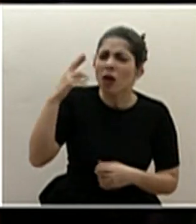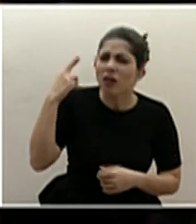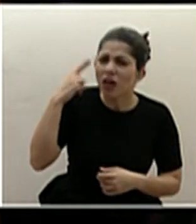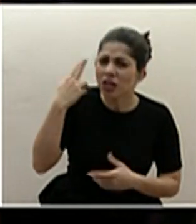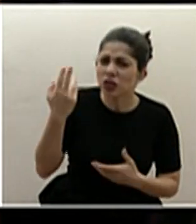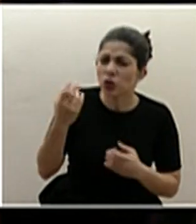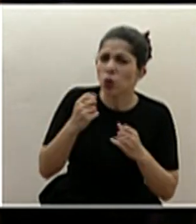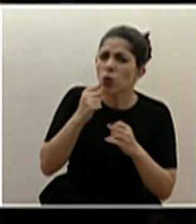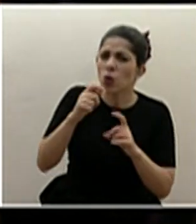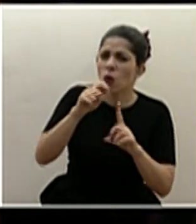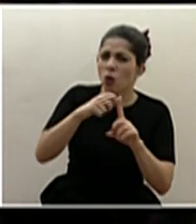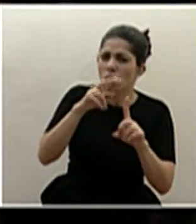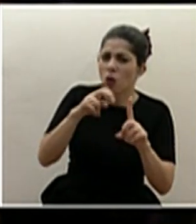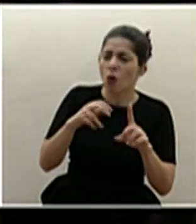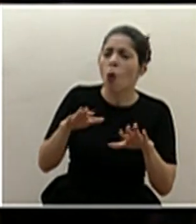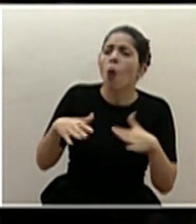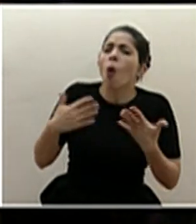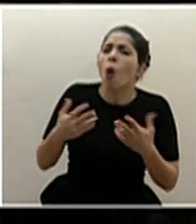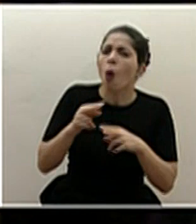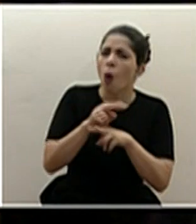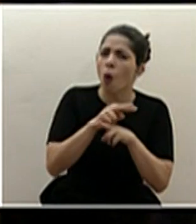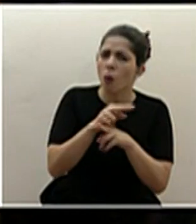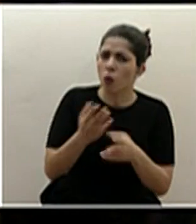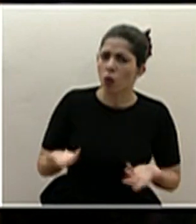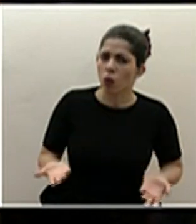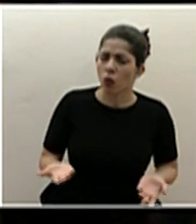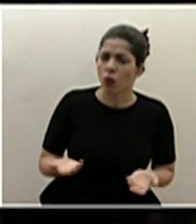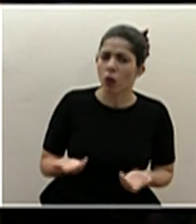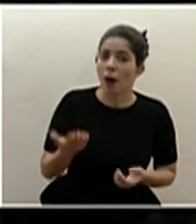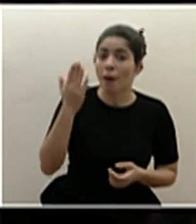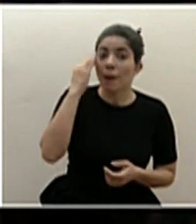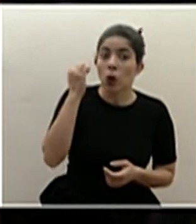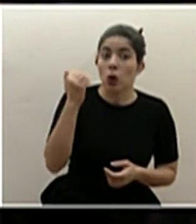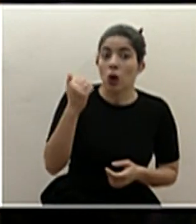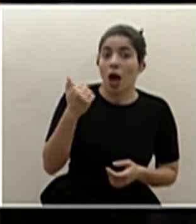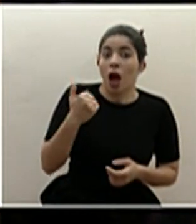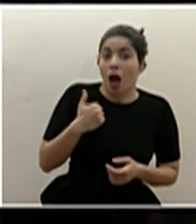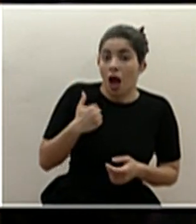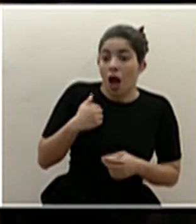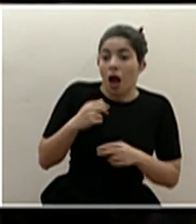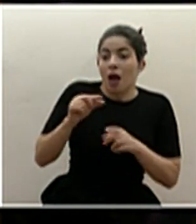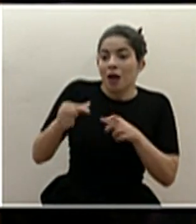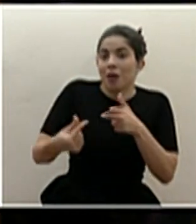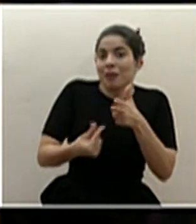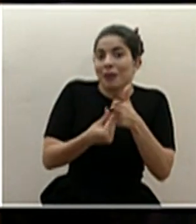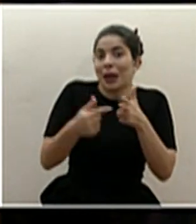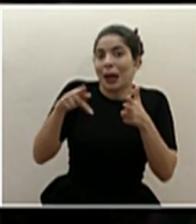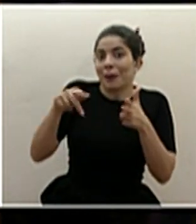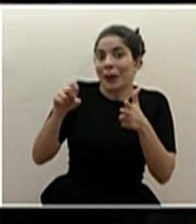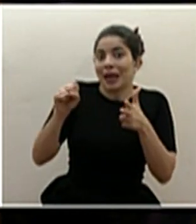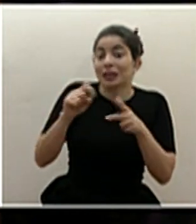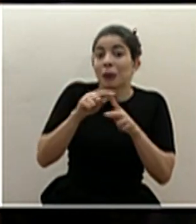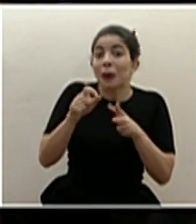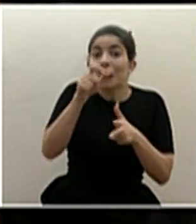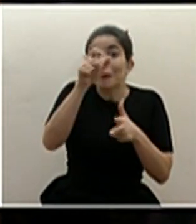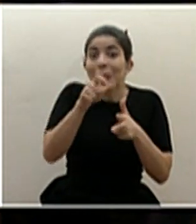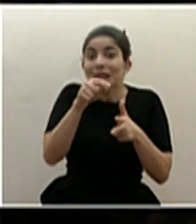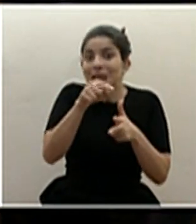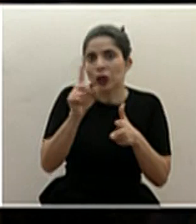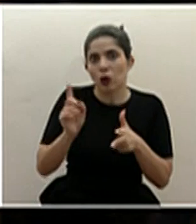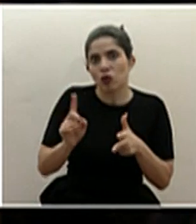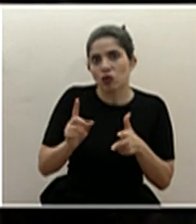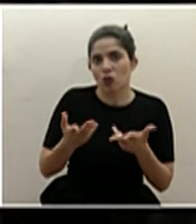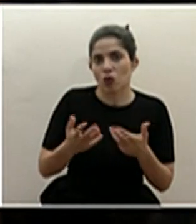exactamente y cuál es la vigilancia que se le va a dar, porque tiene vigilancia de GPS, pero las personas específicamente no.